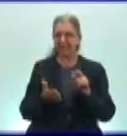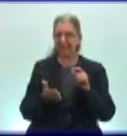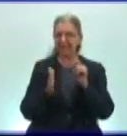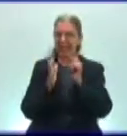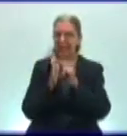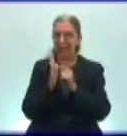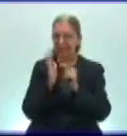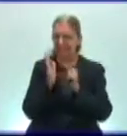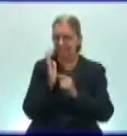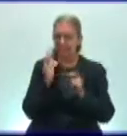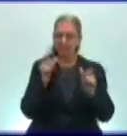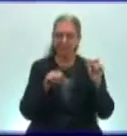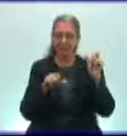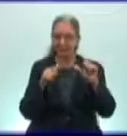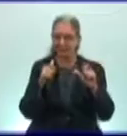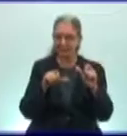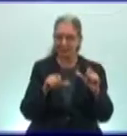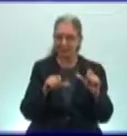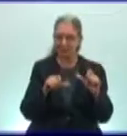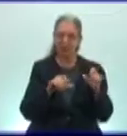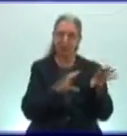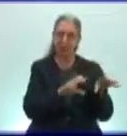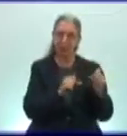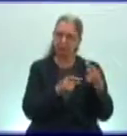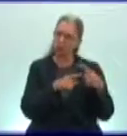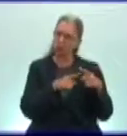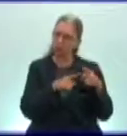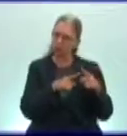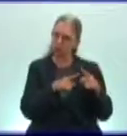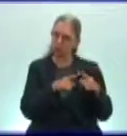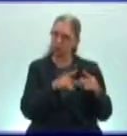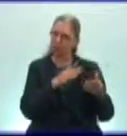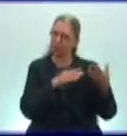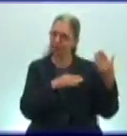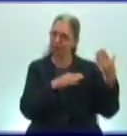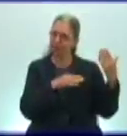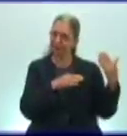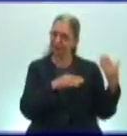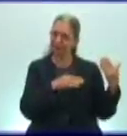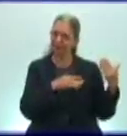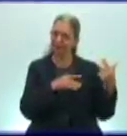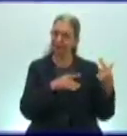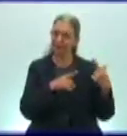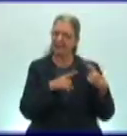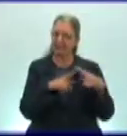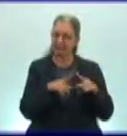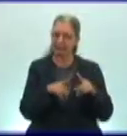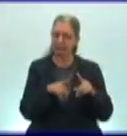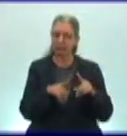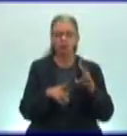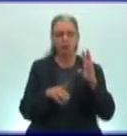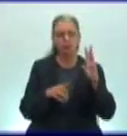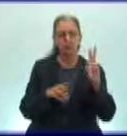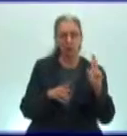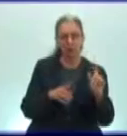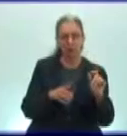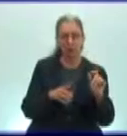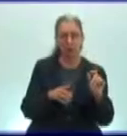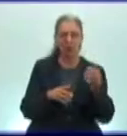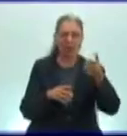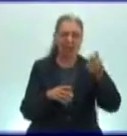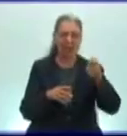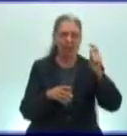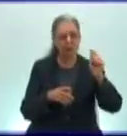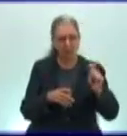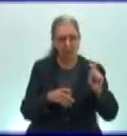Elemento químico. Por supuesto, vamos a retomar otros conceptos estudiados por ustedes, como es el del número atómico. Recordaremos